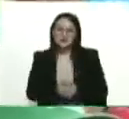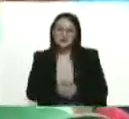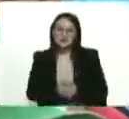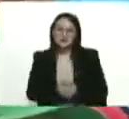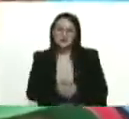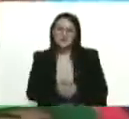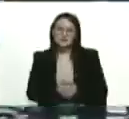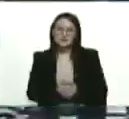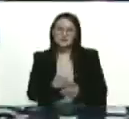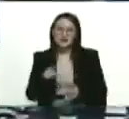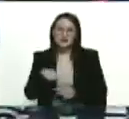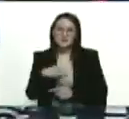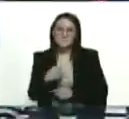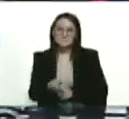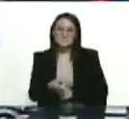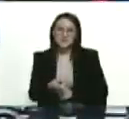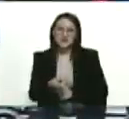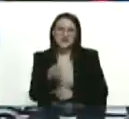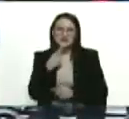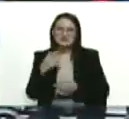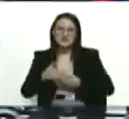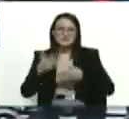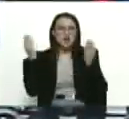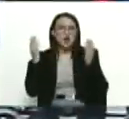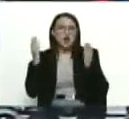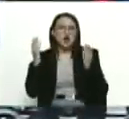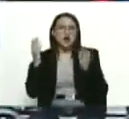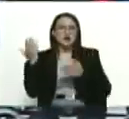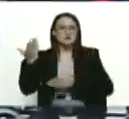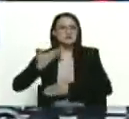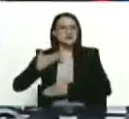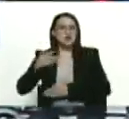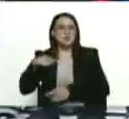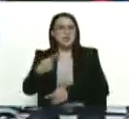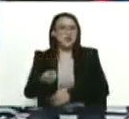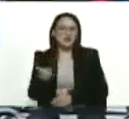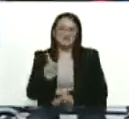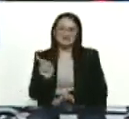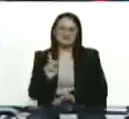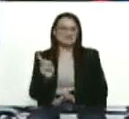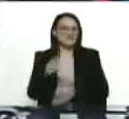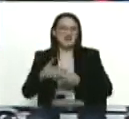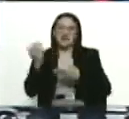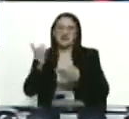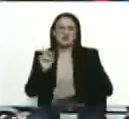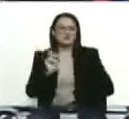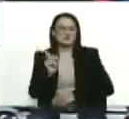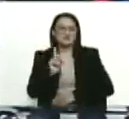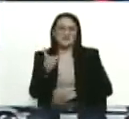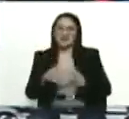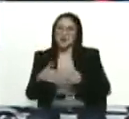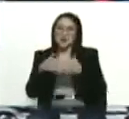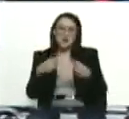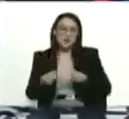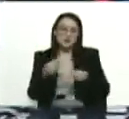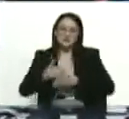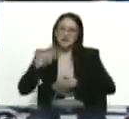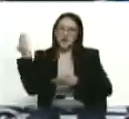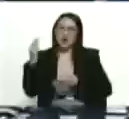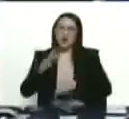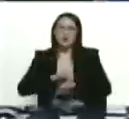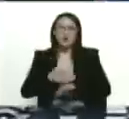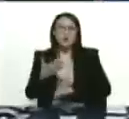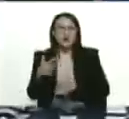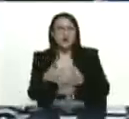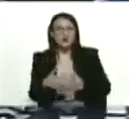los gringos nos van a levantar las sanciones? No nos las van a levantar, hermanos y hermanas. No nos las van a levantar. Porque Estados